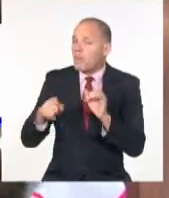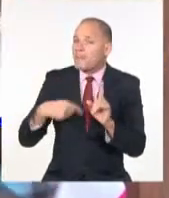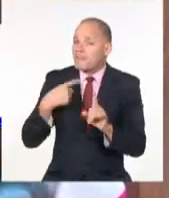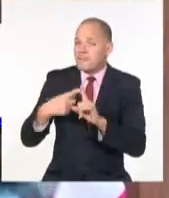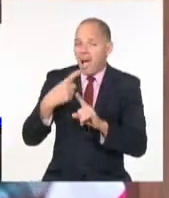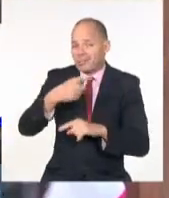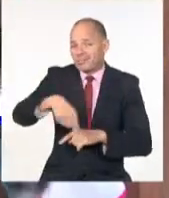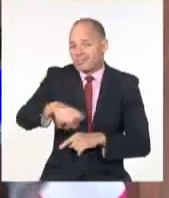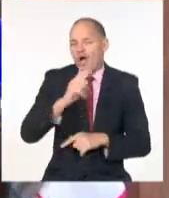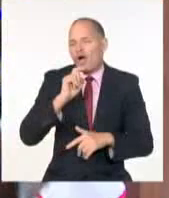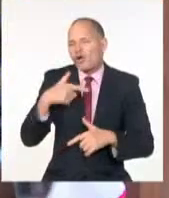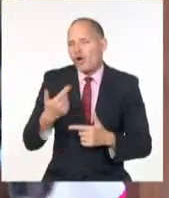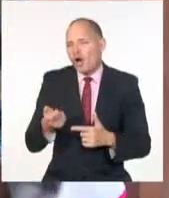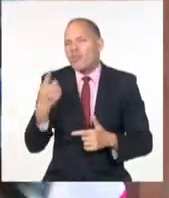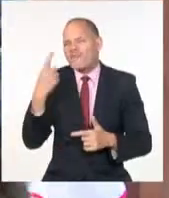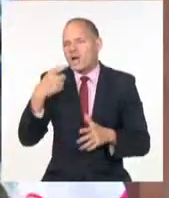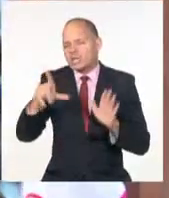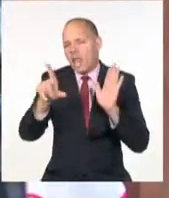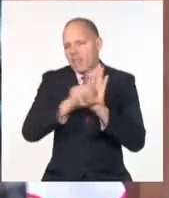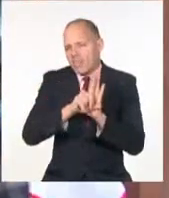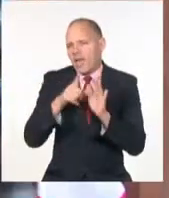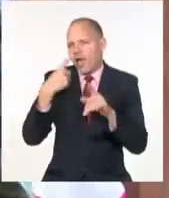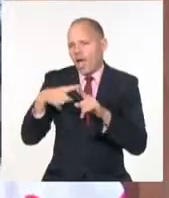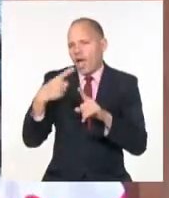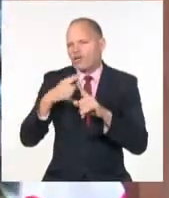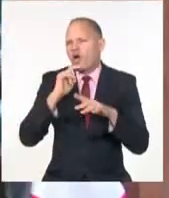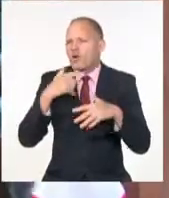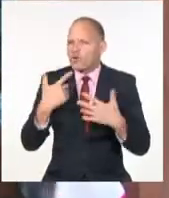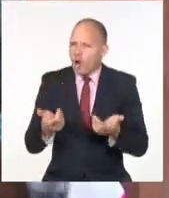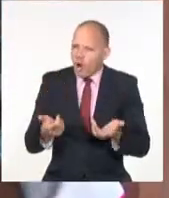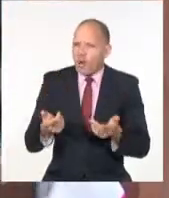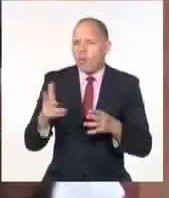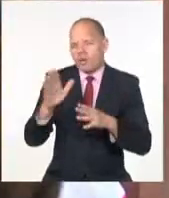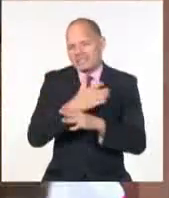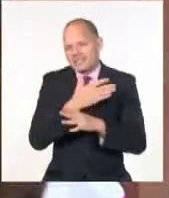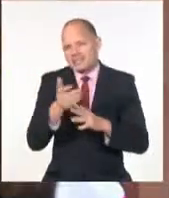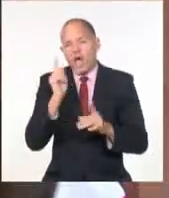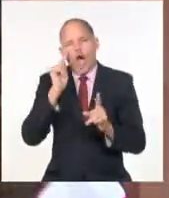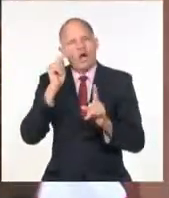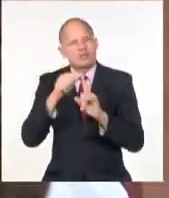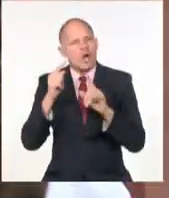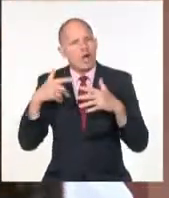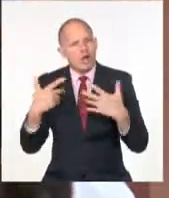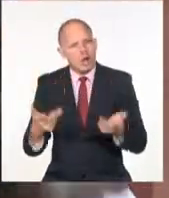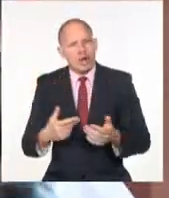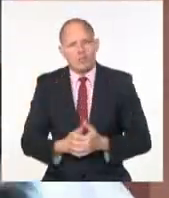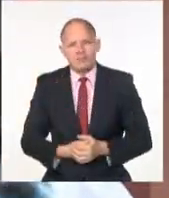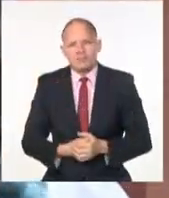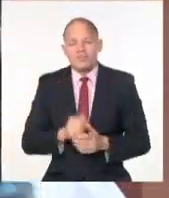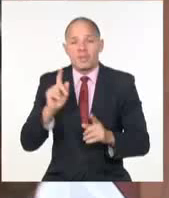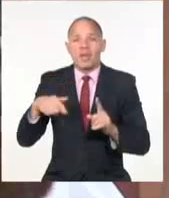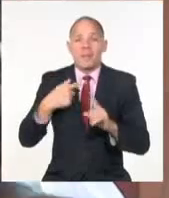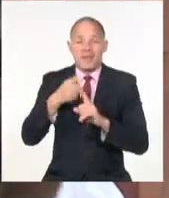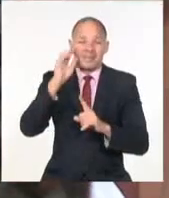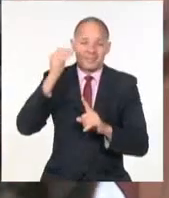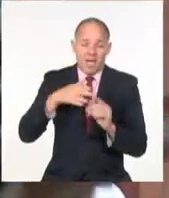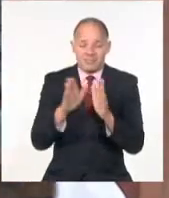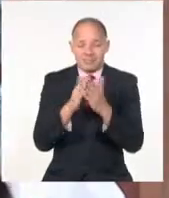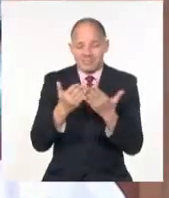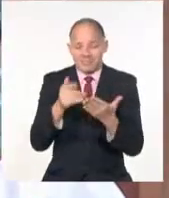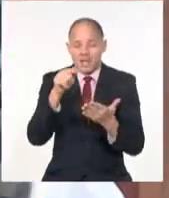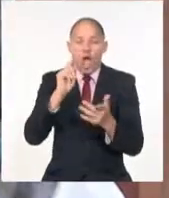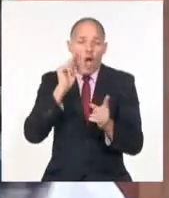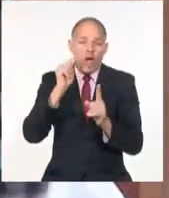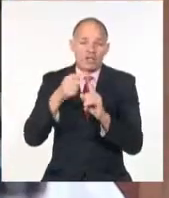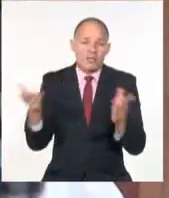tema de las políticas, de las normas, de los indicadores, de las metas, del cumplimiento del Objetivo de Desarrollo Sostenible para avanzar en cada